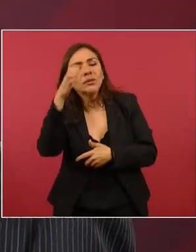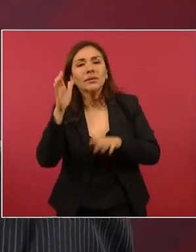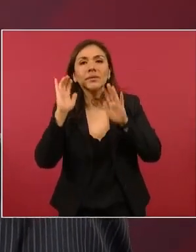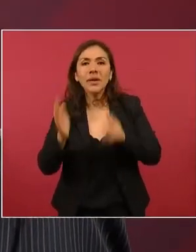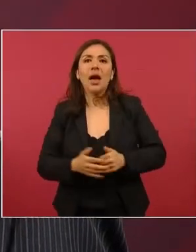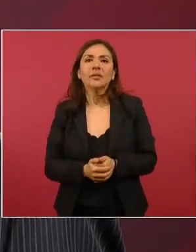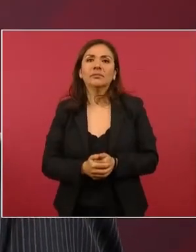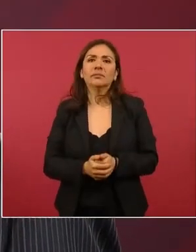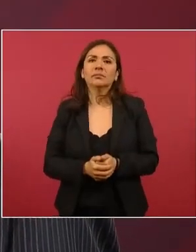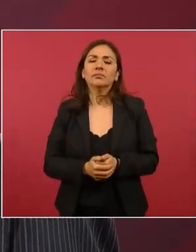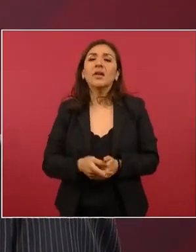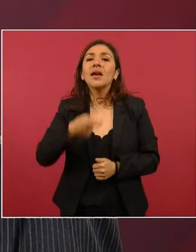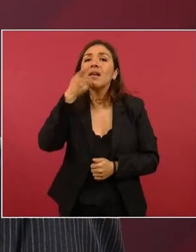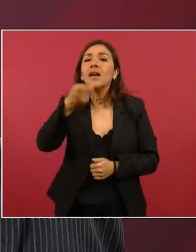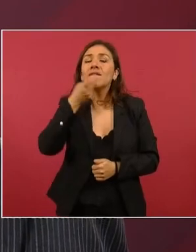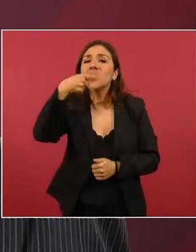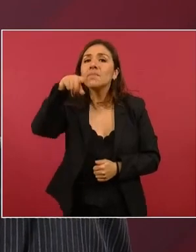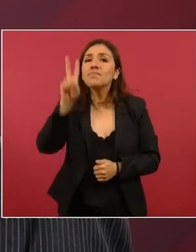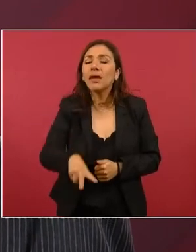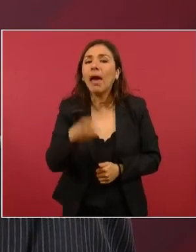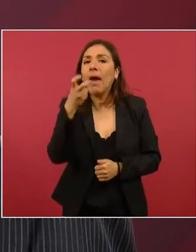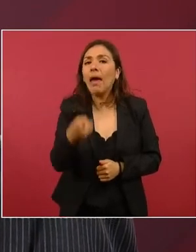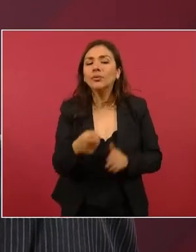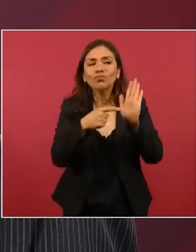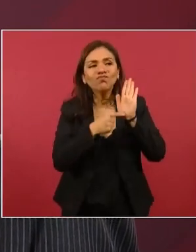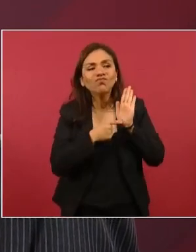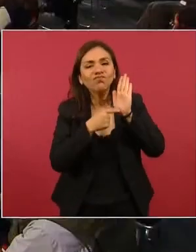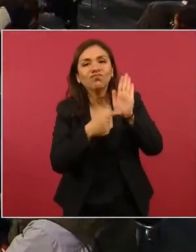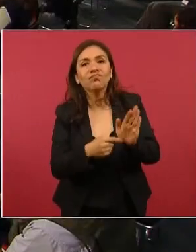Se predica con la verdad.